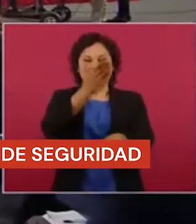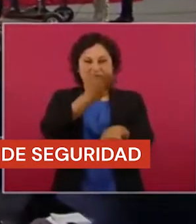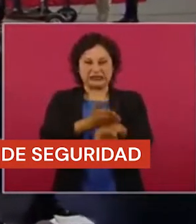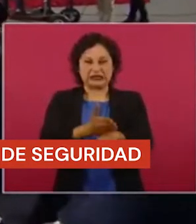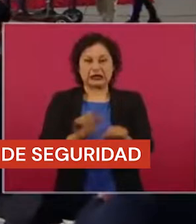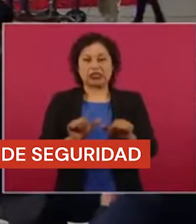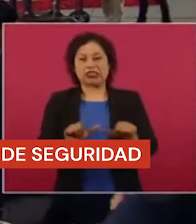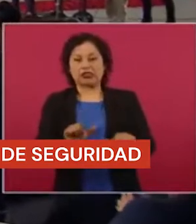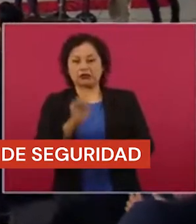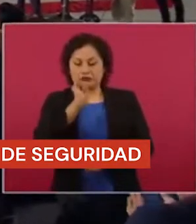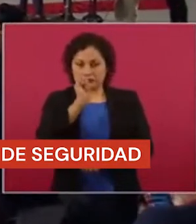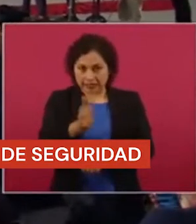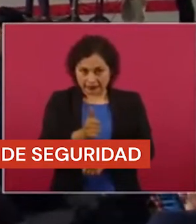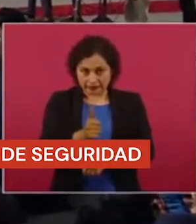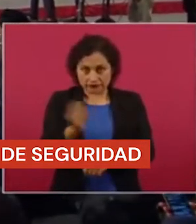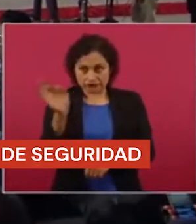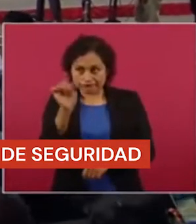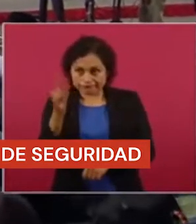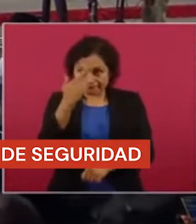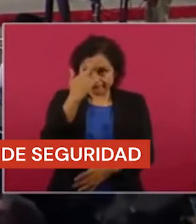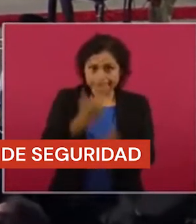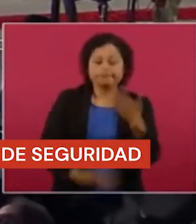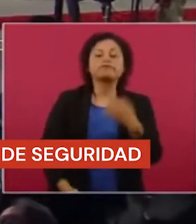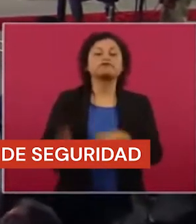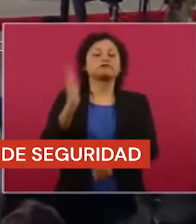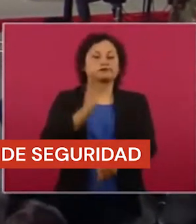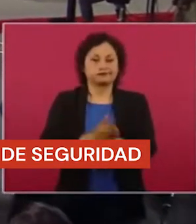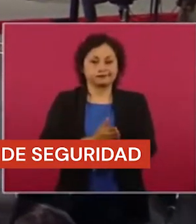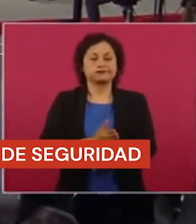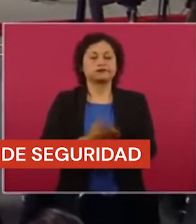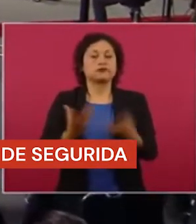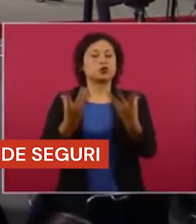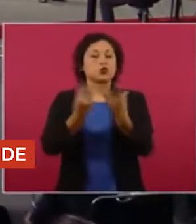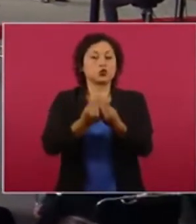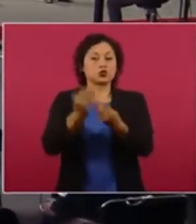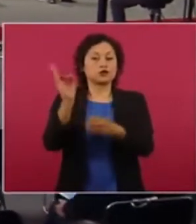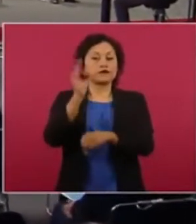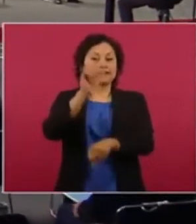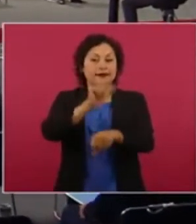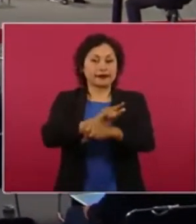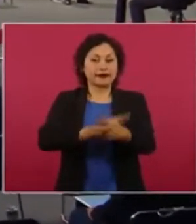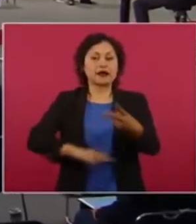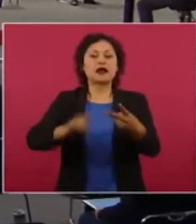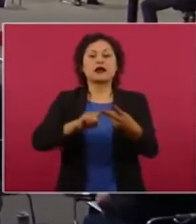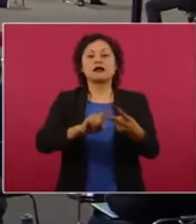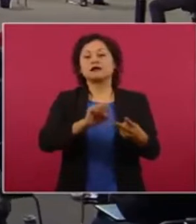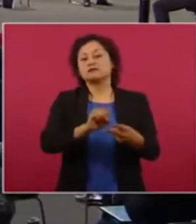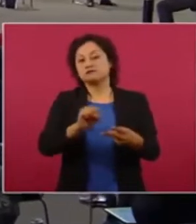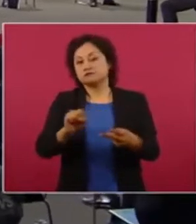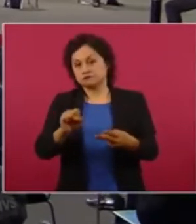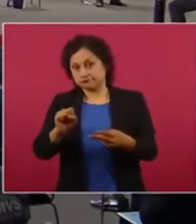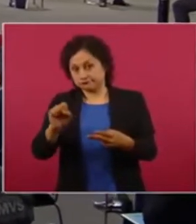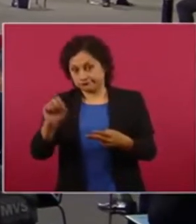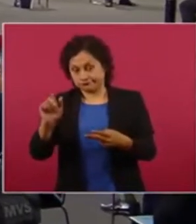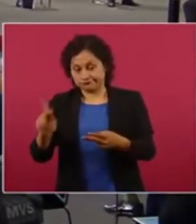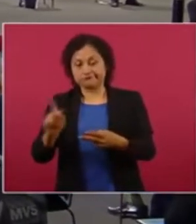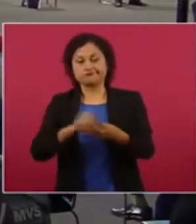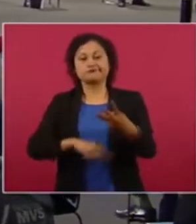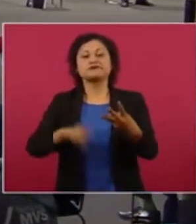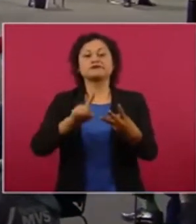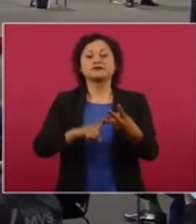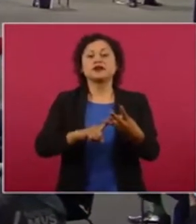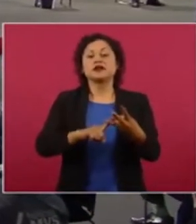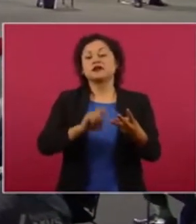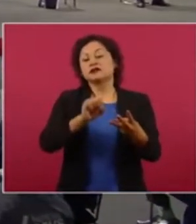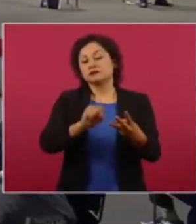donde intervienen las instancias del gobierno federal, la Secretaría de la Defensa Nacional, la Secretaría Marina, la Secretaría de Seguridad y